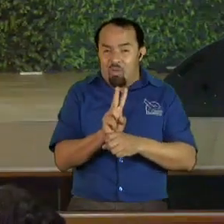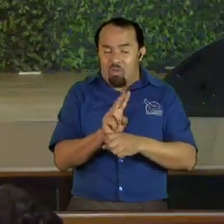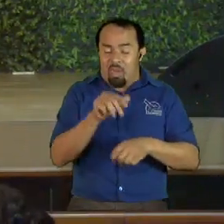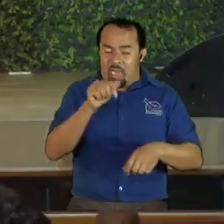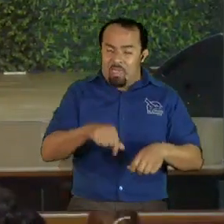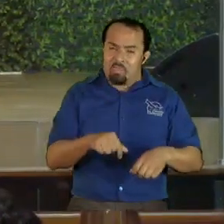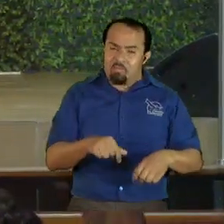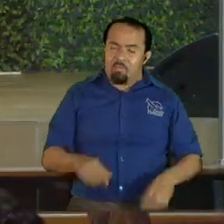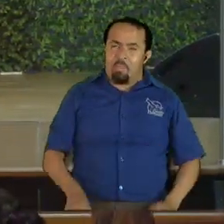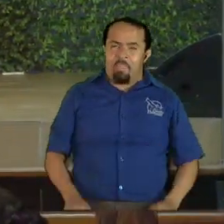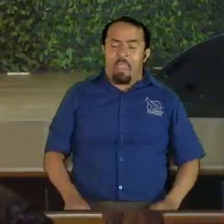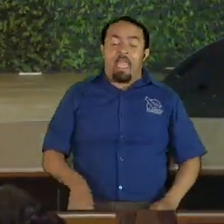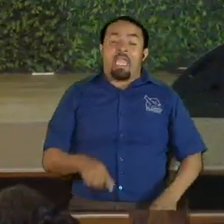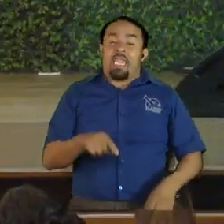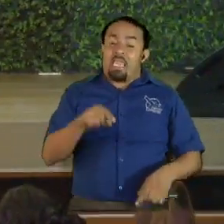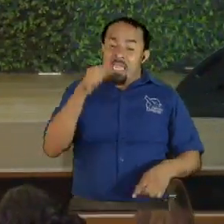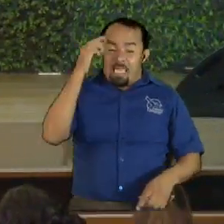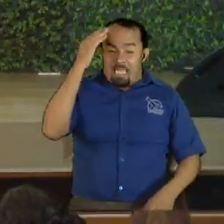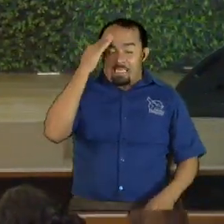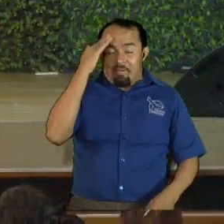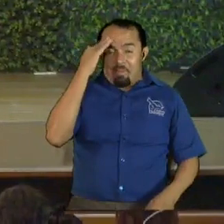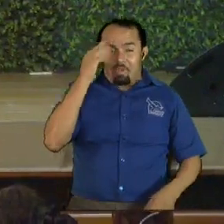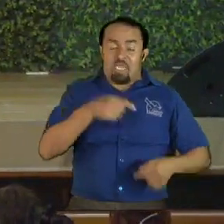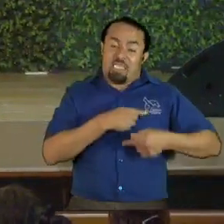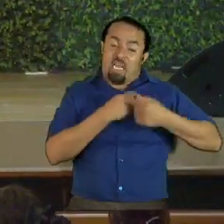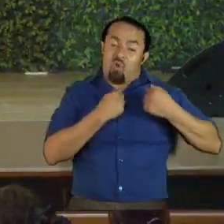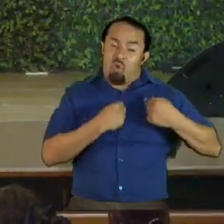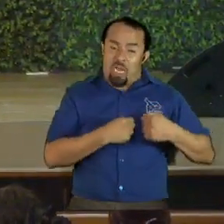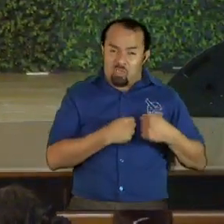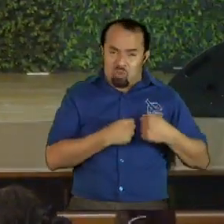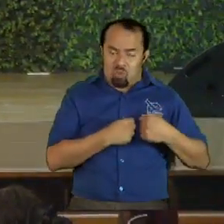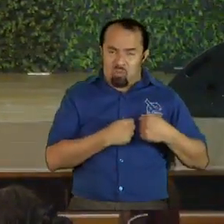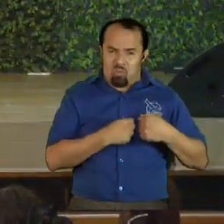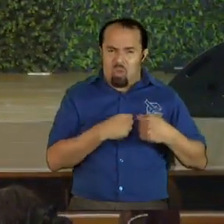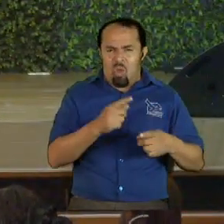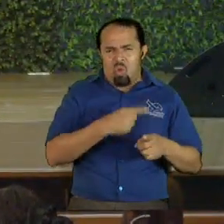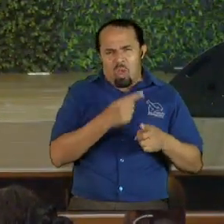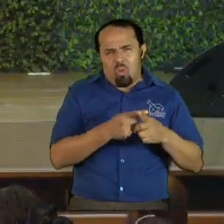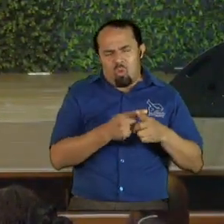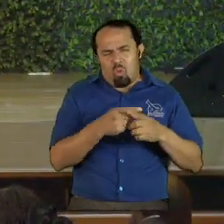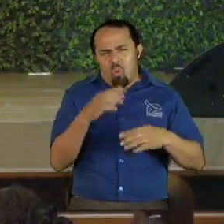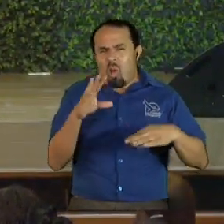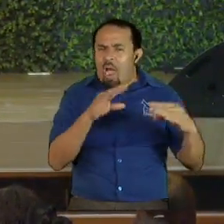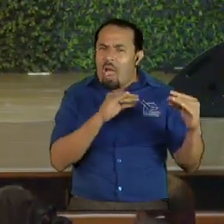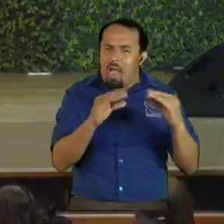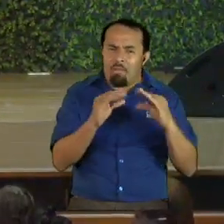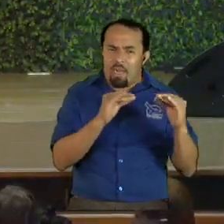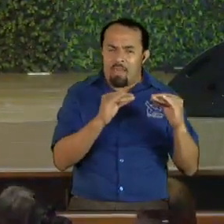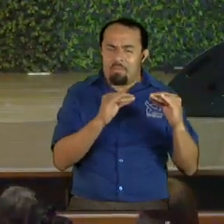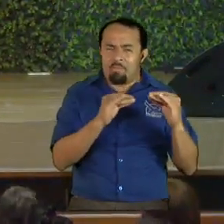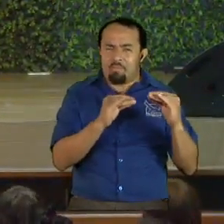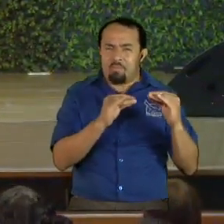que es el corazón. El corazón, incluso cuando uno habla